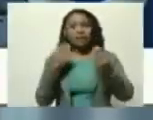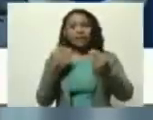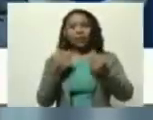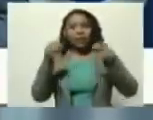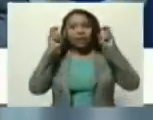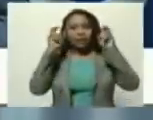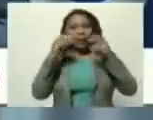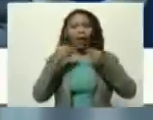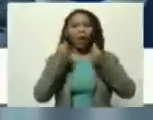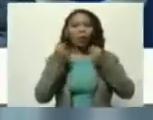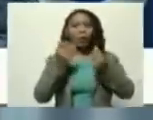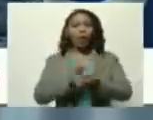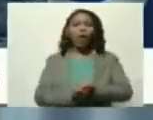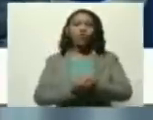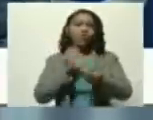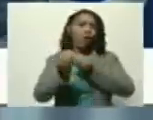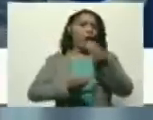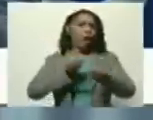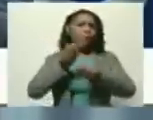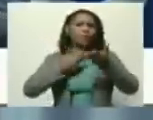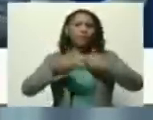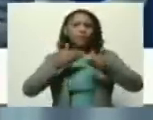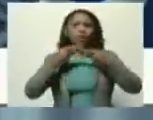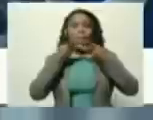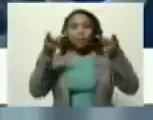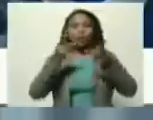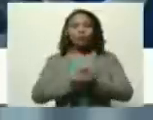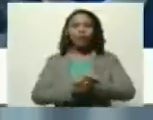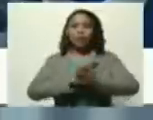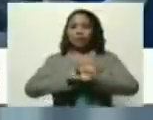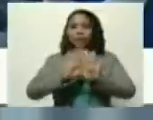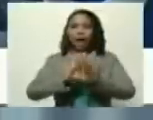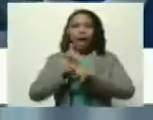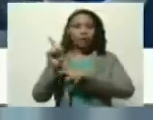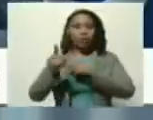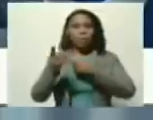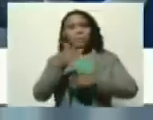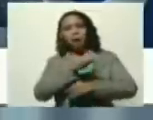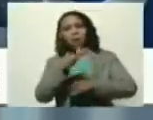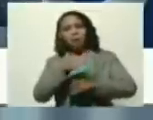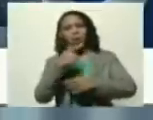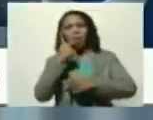términos económicos como en servicios públicos, y eso lo hemos más o menos